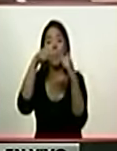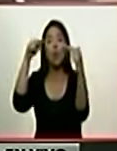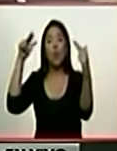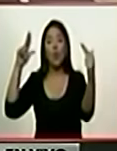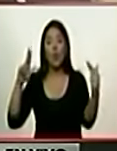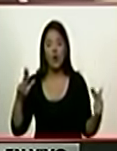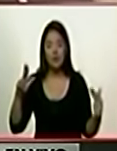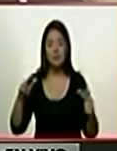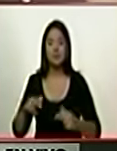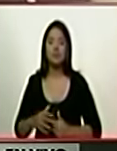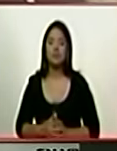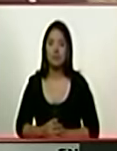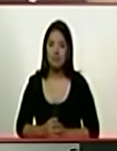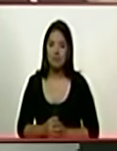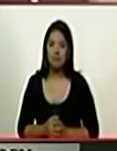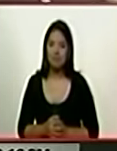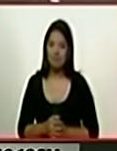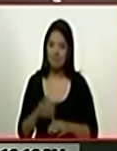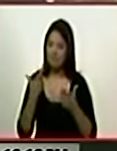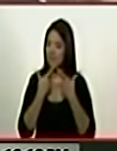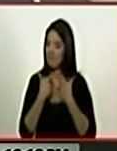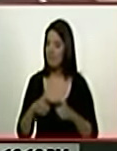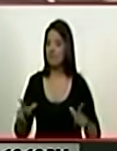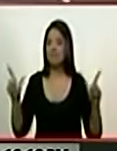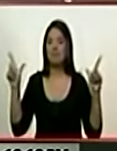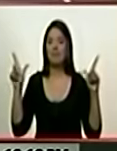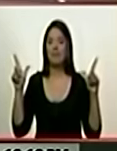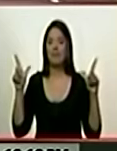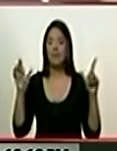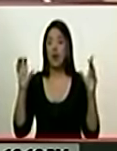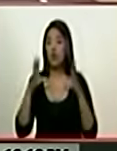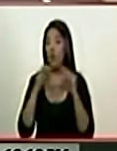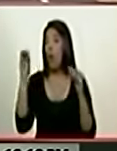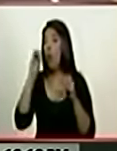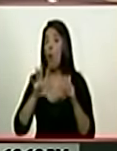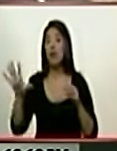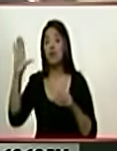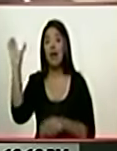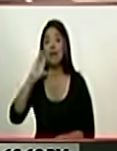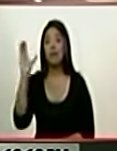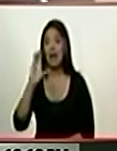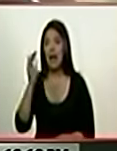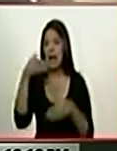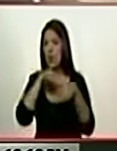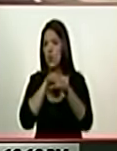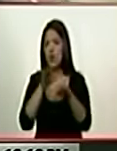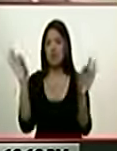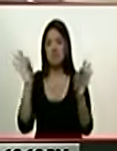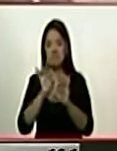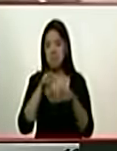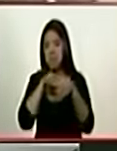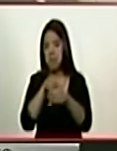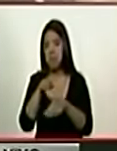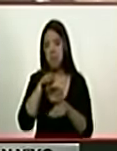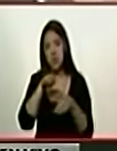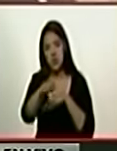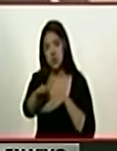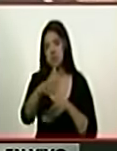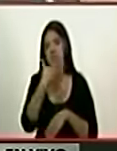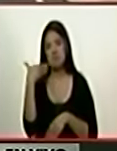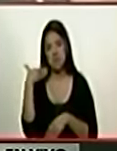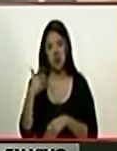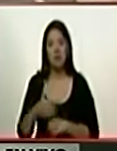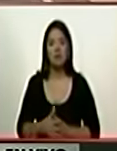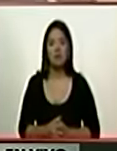eso liberaremos entonces la puerta oriental de Caracas de la congestión. Además, toda la Gran Caracas está